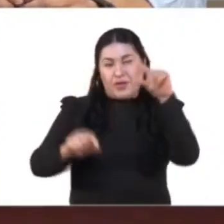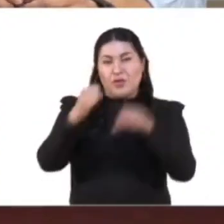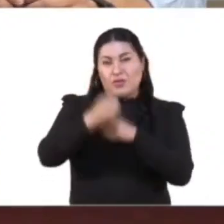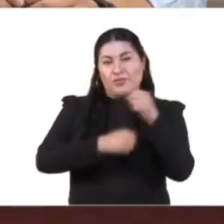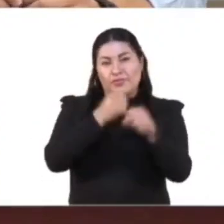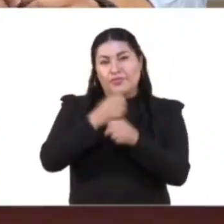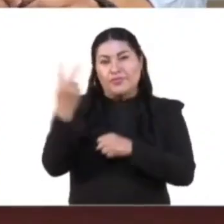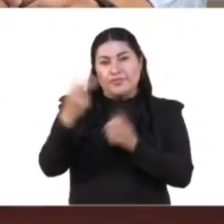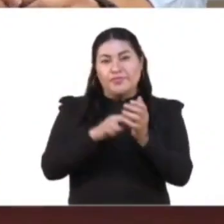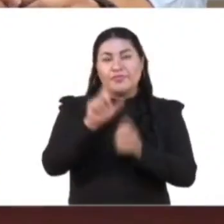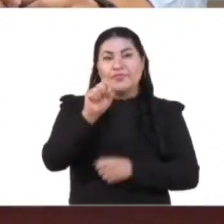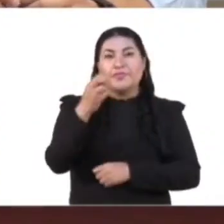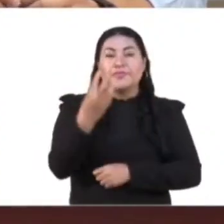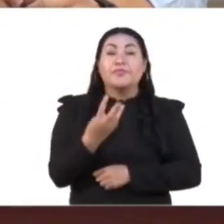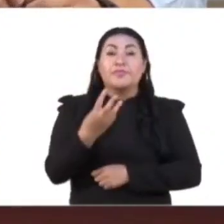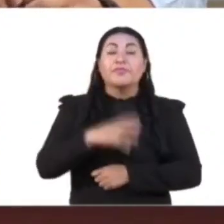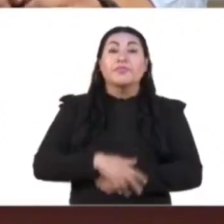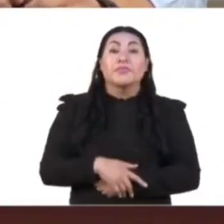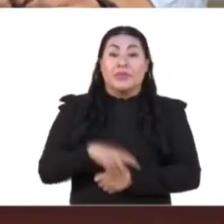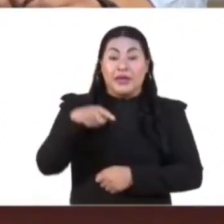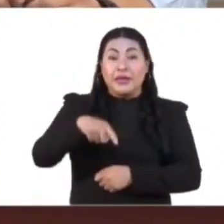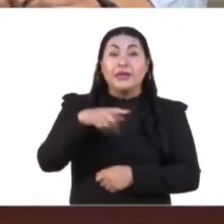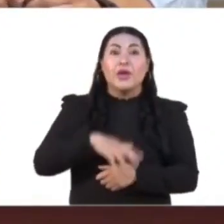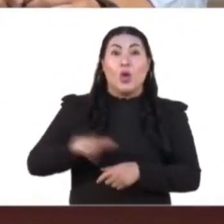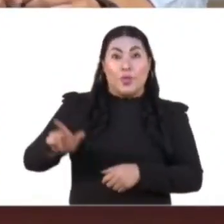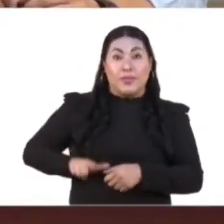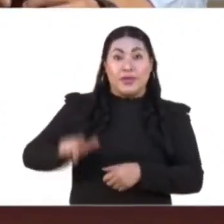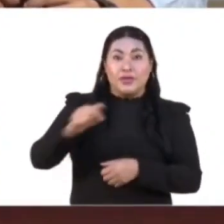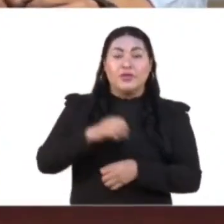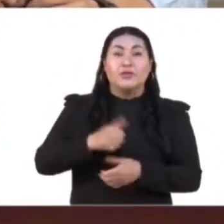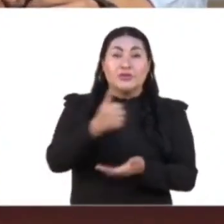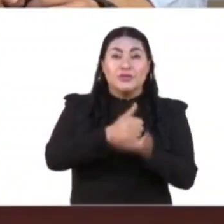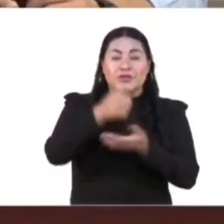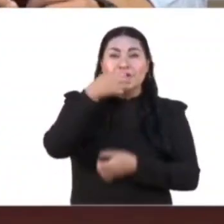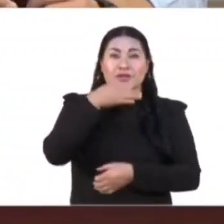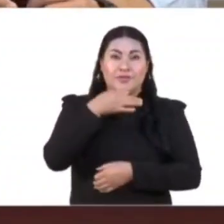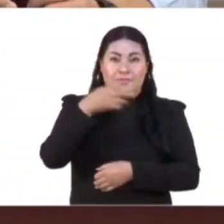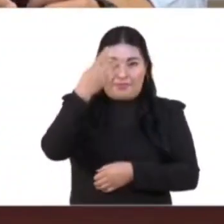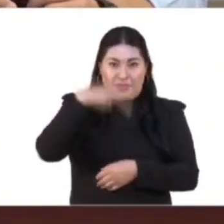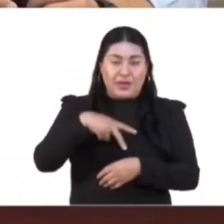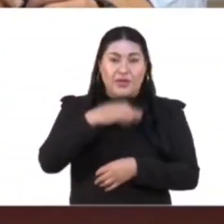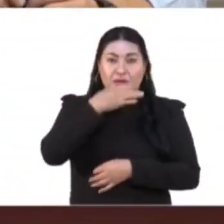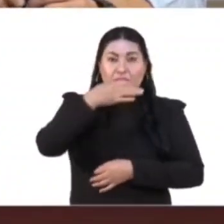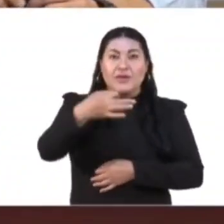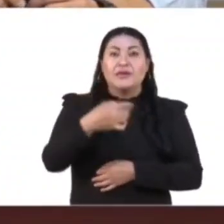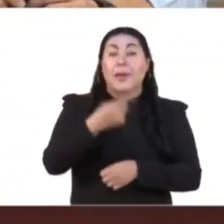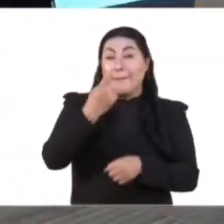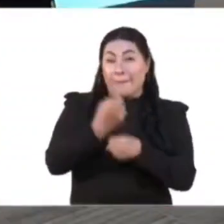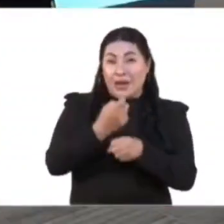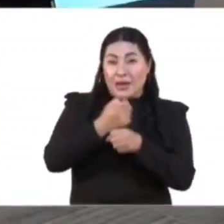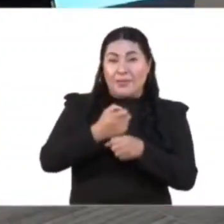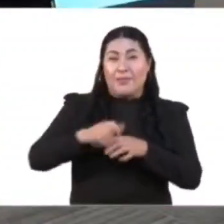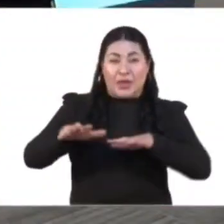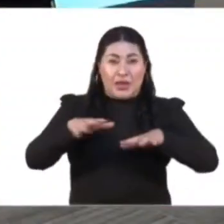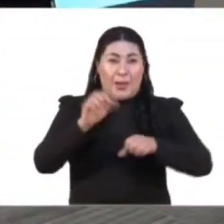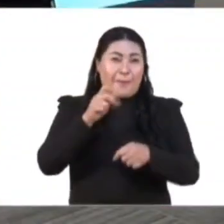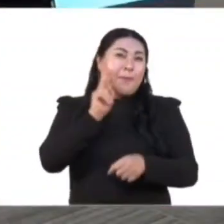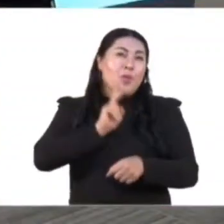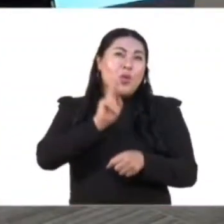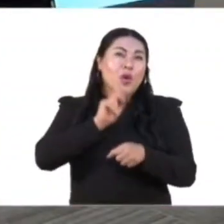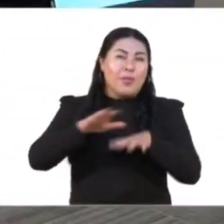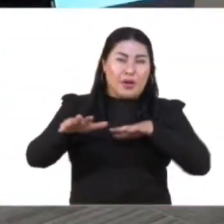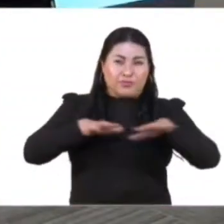2023. El Gobierno de la Ciudad de México informa que el primer simulacro nacional 2023 en la Ciudad de